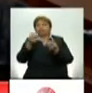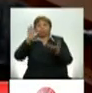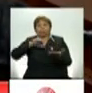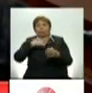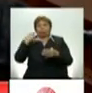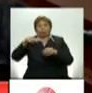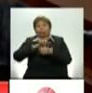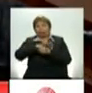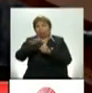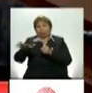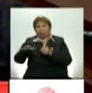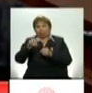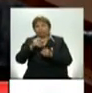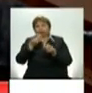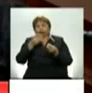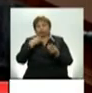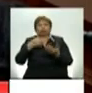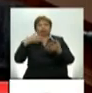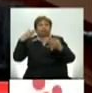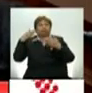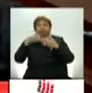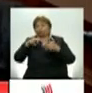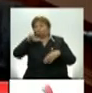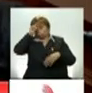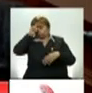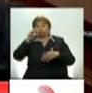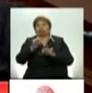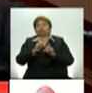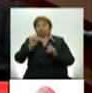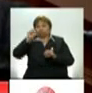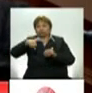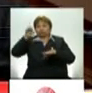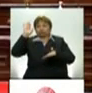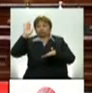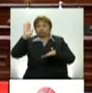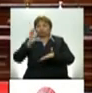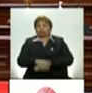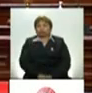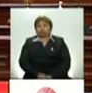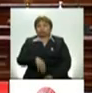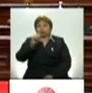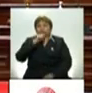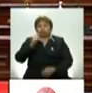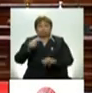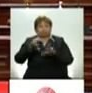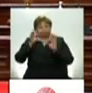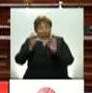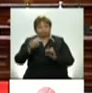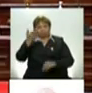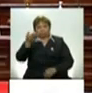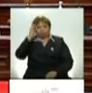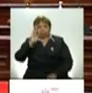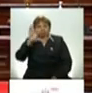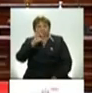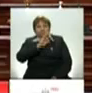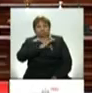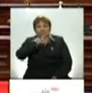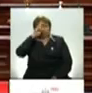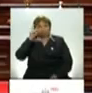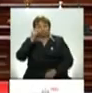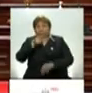es la lista que yo encabezo. Y la otra lista, que es la que le hace la competencia, es la que lidera el señor Edmundo del Águila,